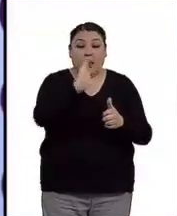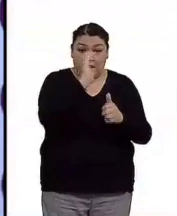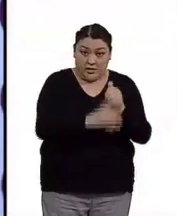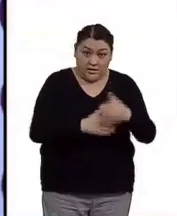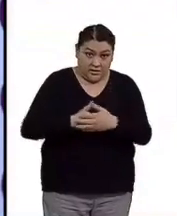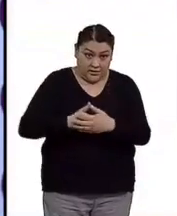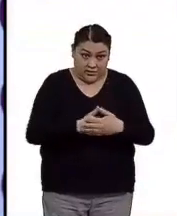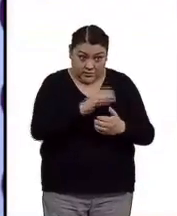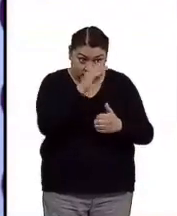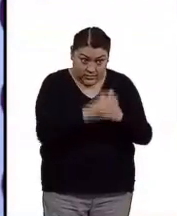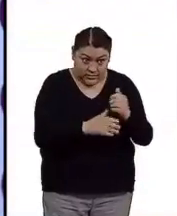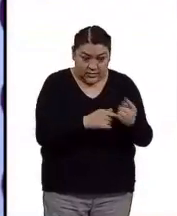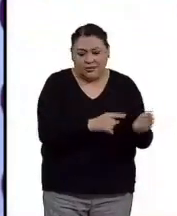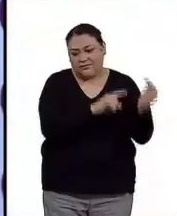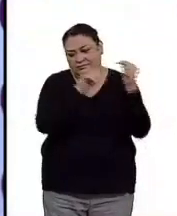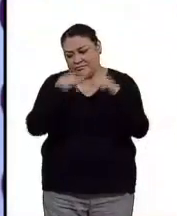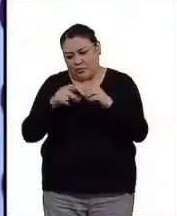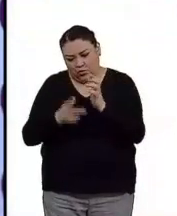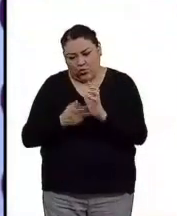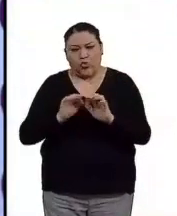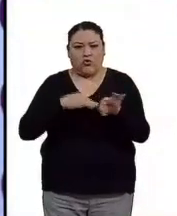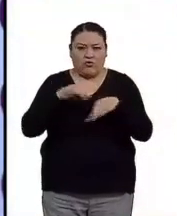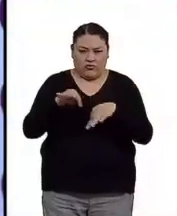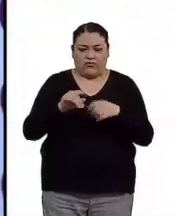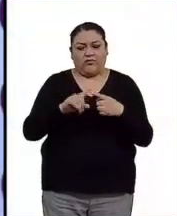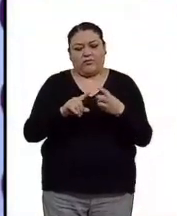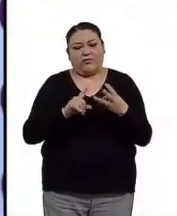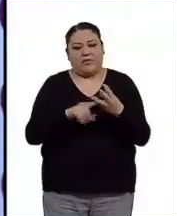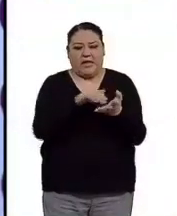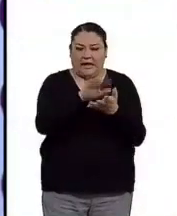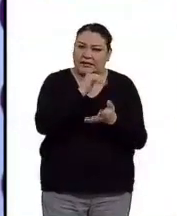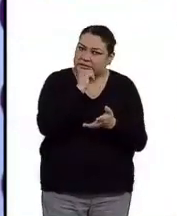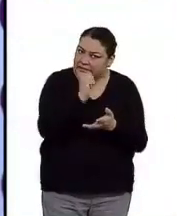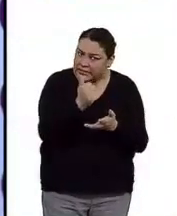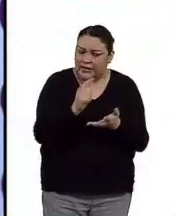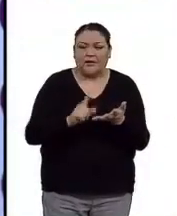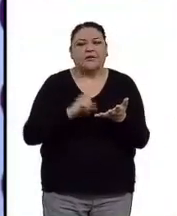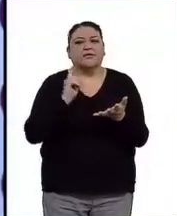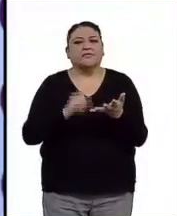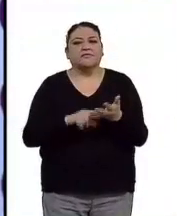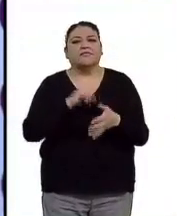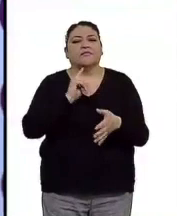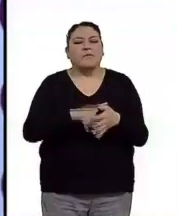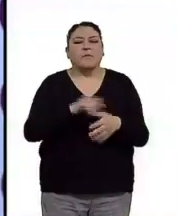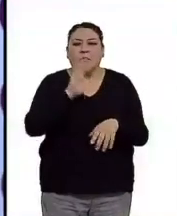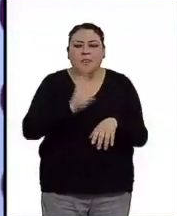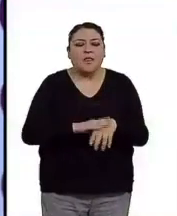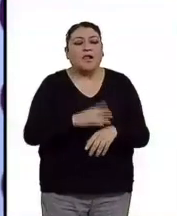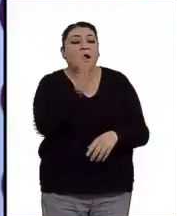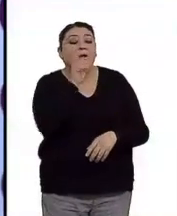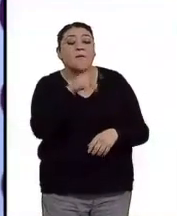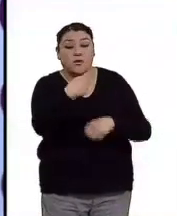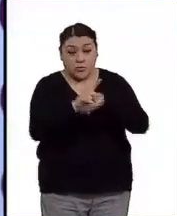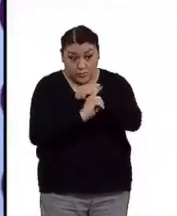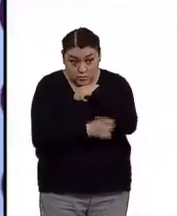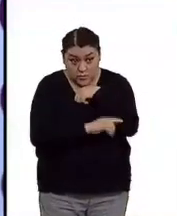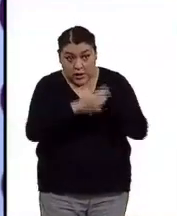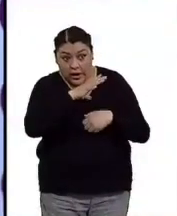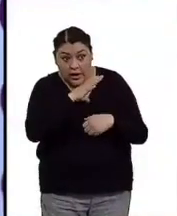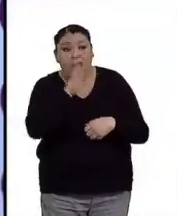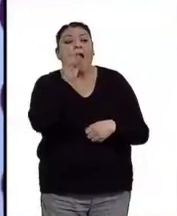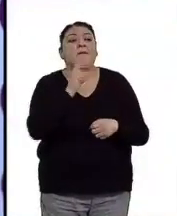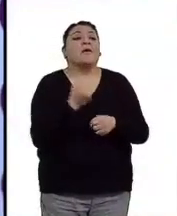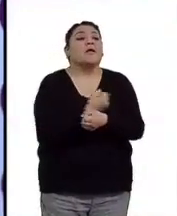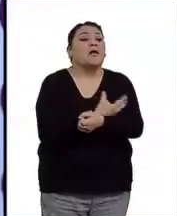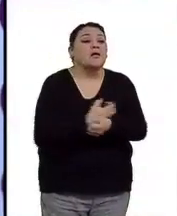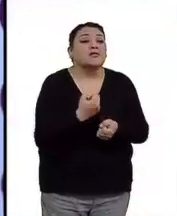una vez que termina tu embarazo, obviamente a no ser despedida por cuestiones de embarazo, a que no se te pidan pruebas por maternidad, pruebas de